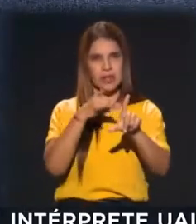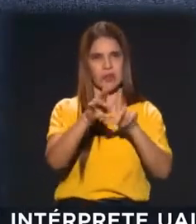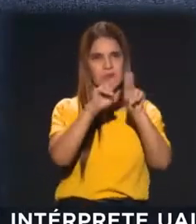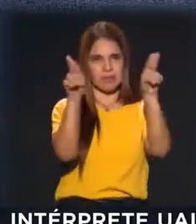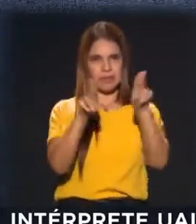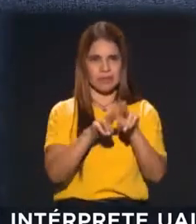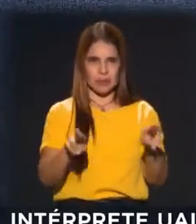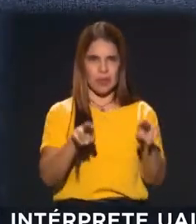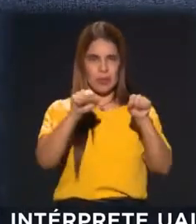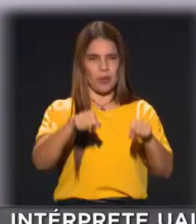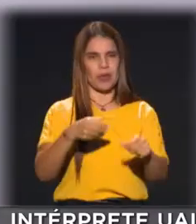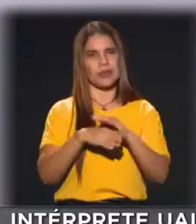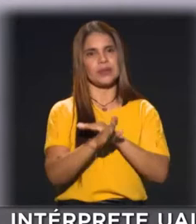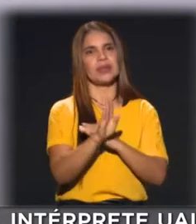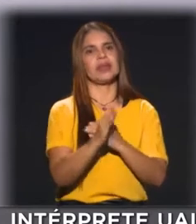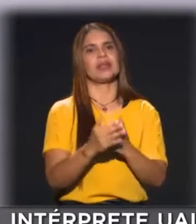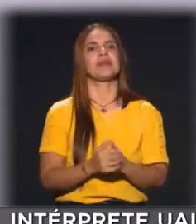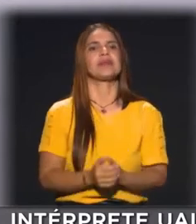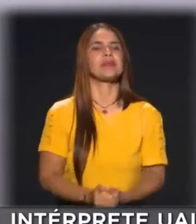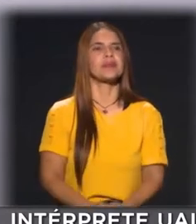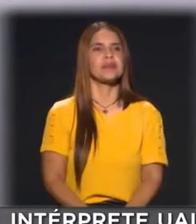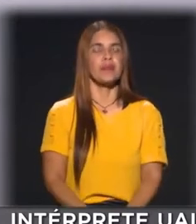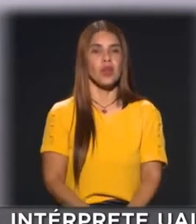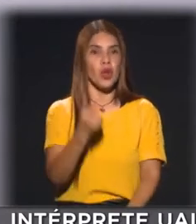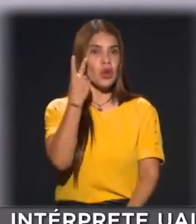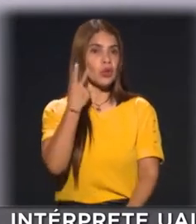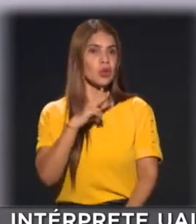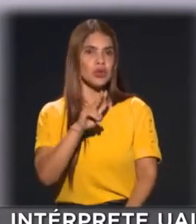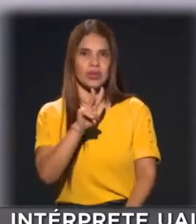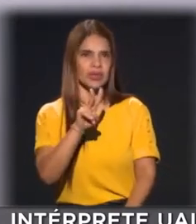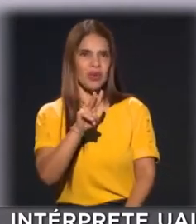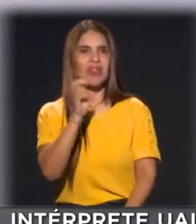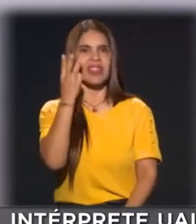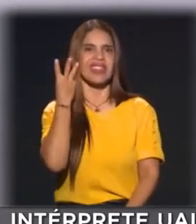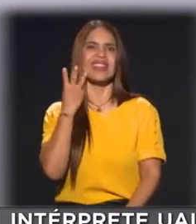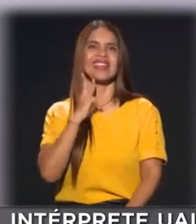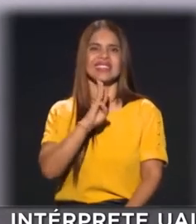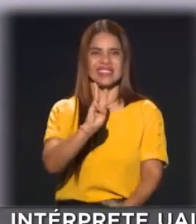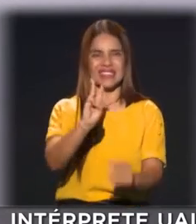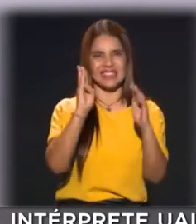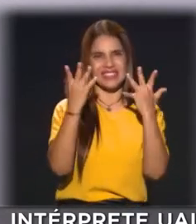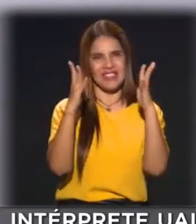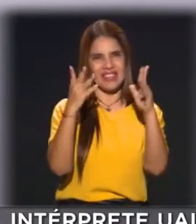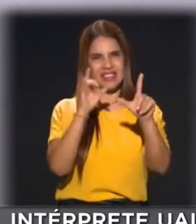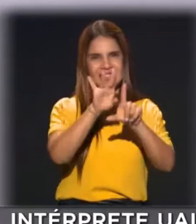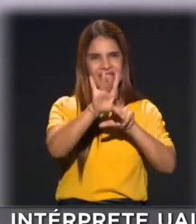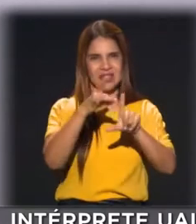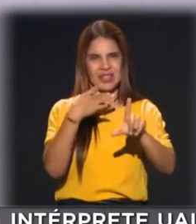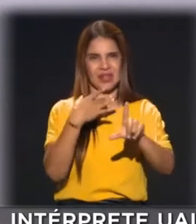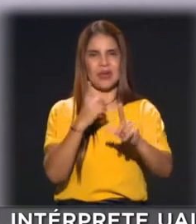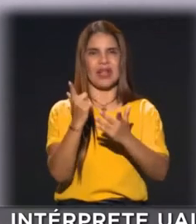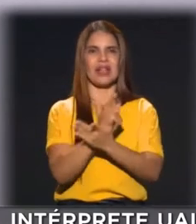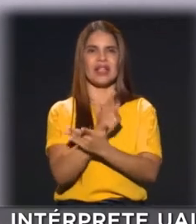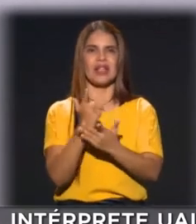de esa plataforma virtual. Bueno, esta vez no van a ser solo dos días, sino que vamos a tener tres días de feria virtual. ¿Qué días va